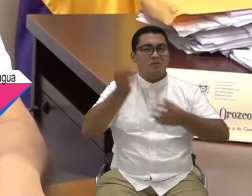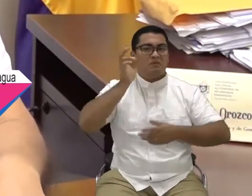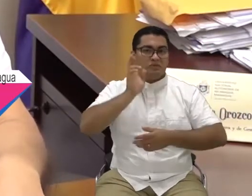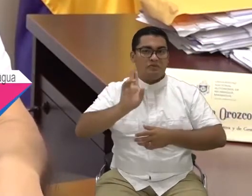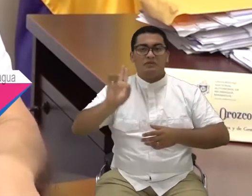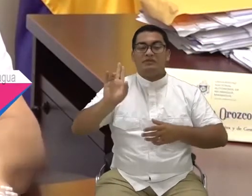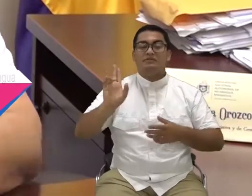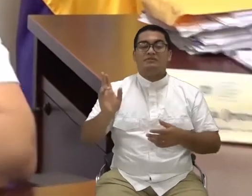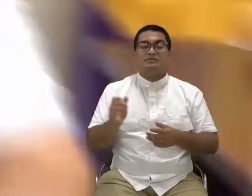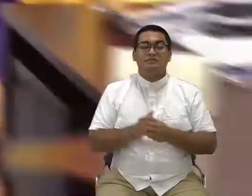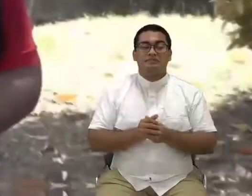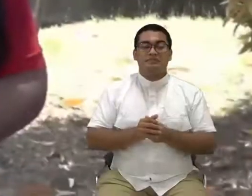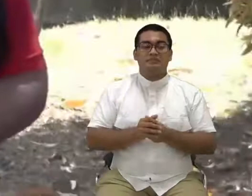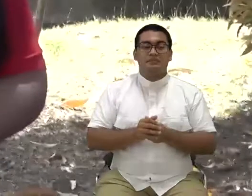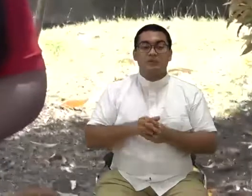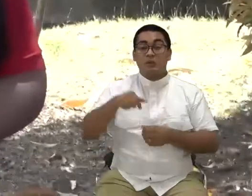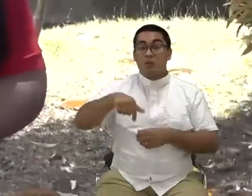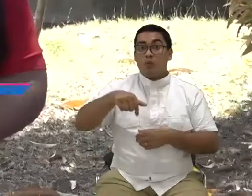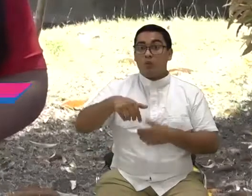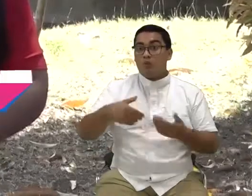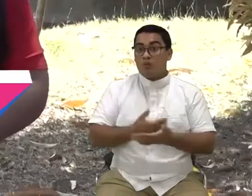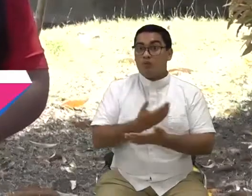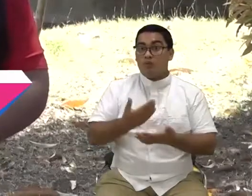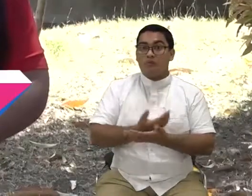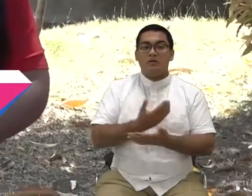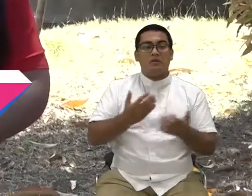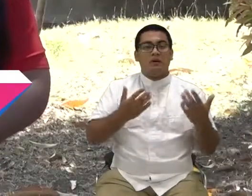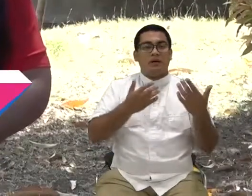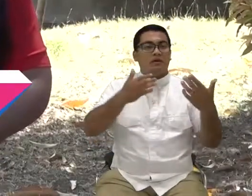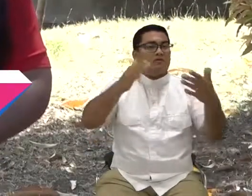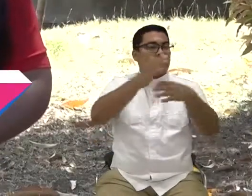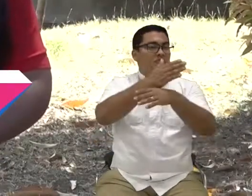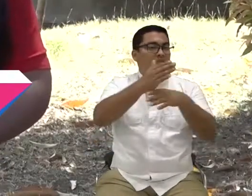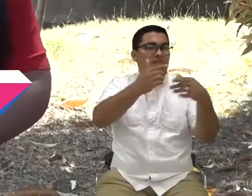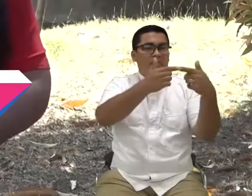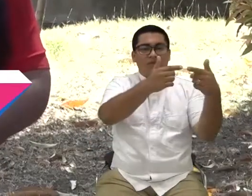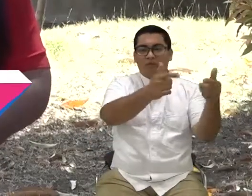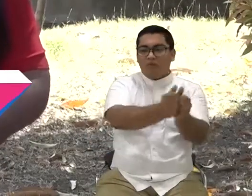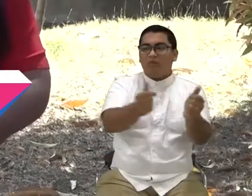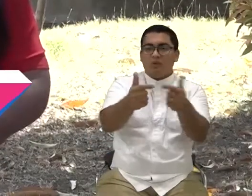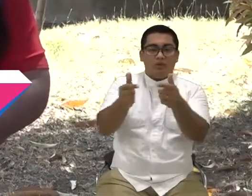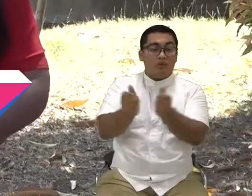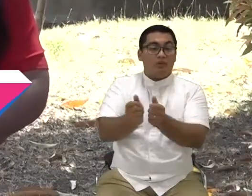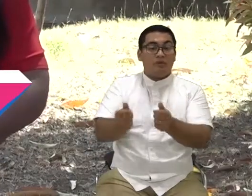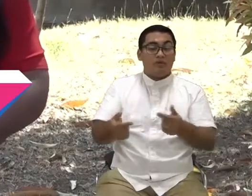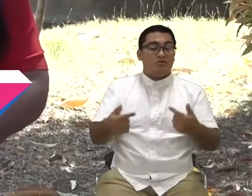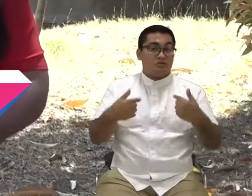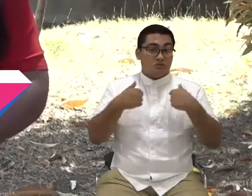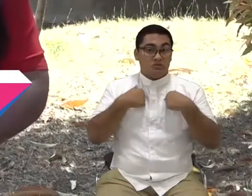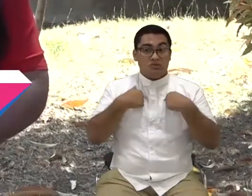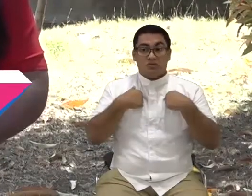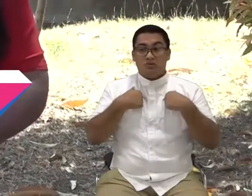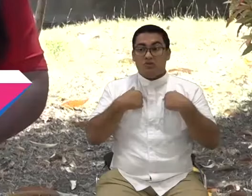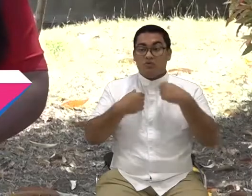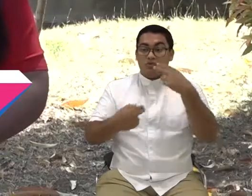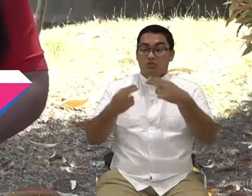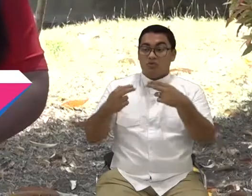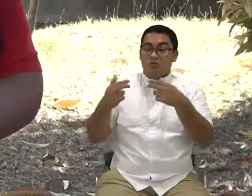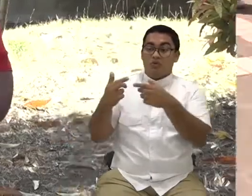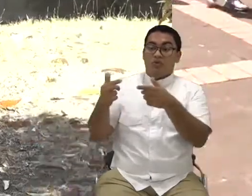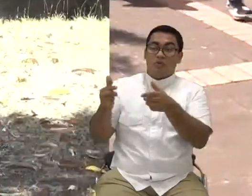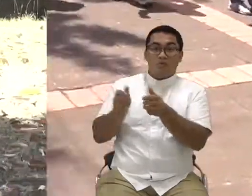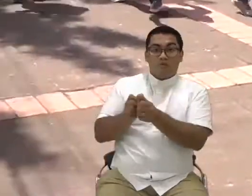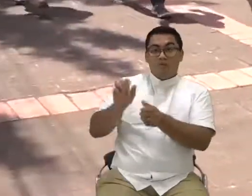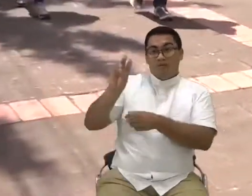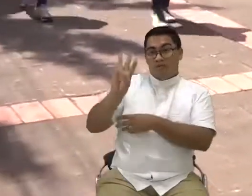en nuestra universidad. Actualmente estamos organizados por zona. La zona que me corresponde coordinar es la zona 3 de la UNAM